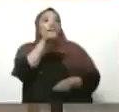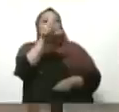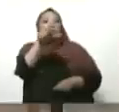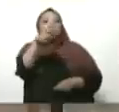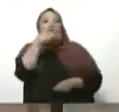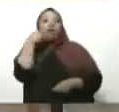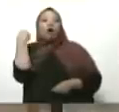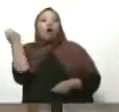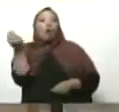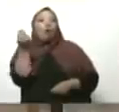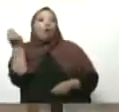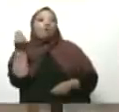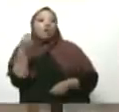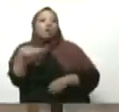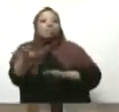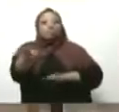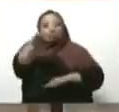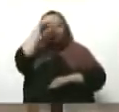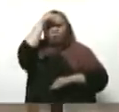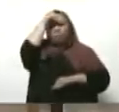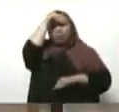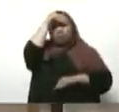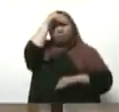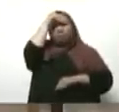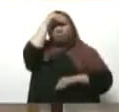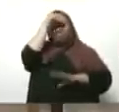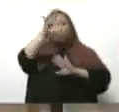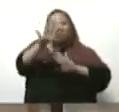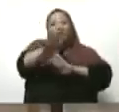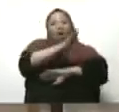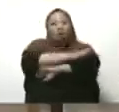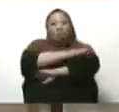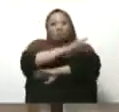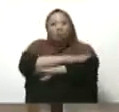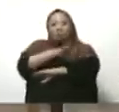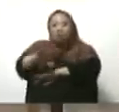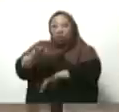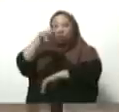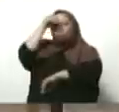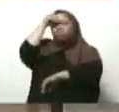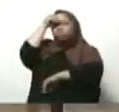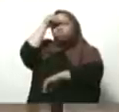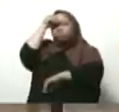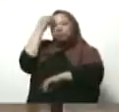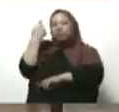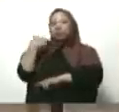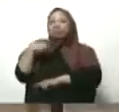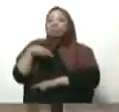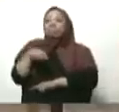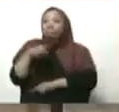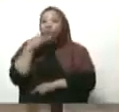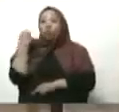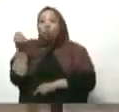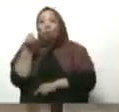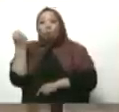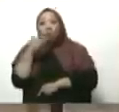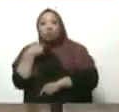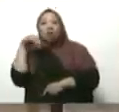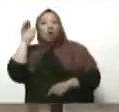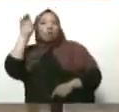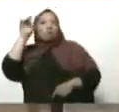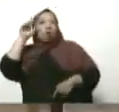alejar de las vidas de los hogares se convierten en sujetos a imitar entonces un joven en vez de querer ser